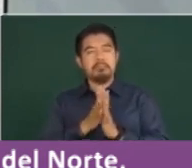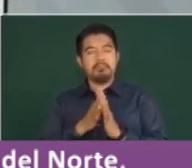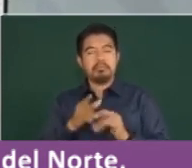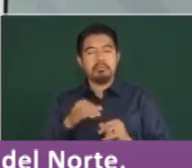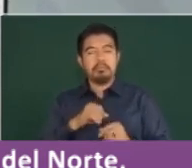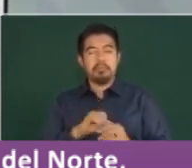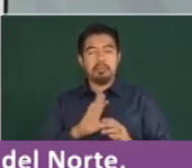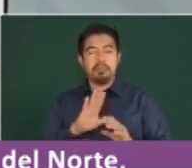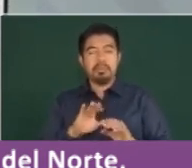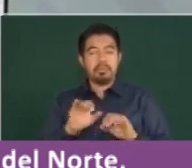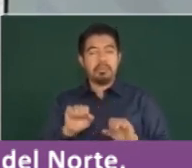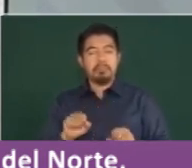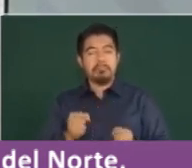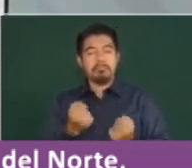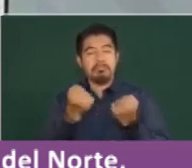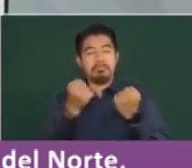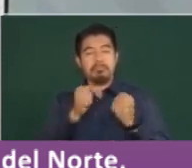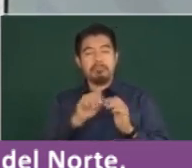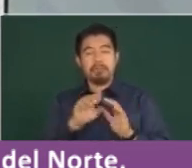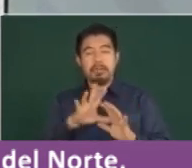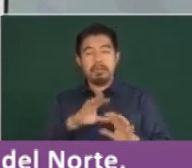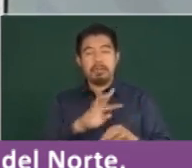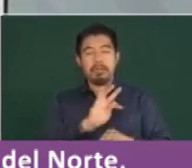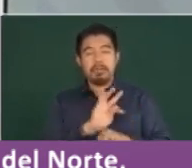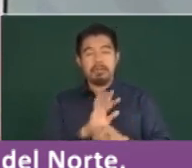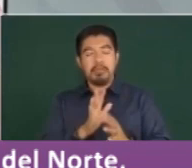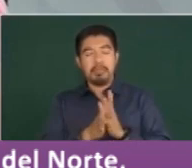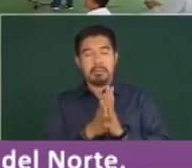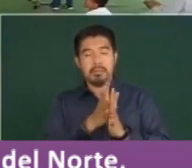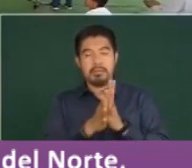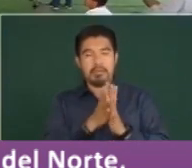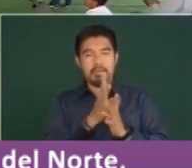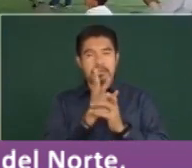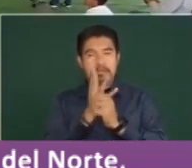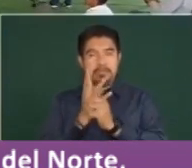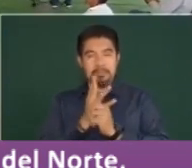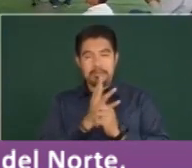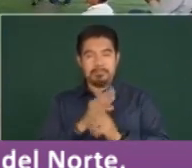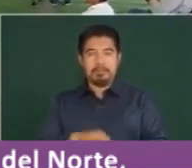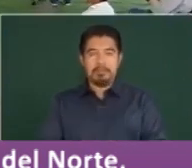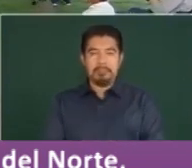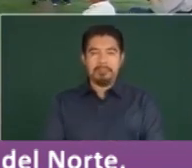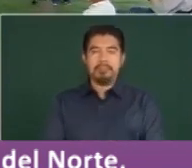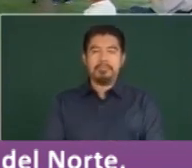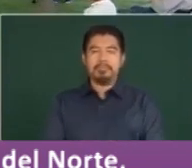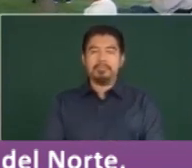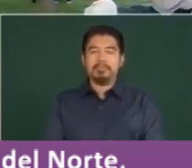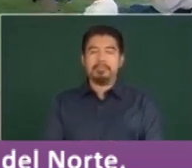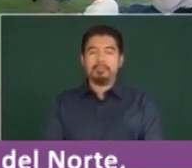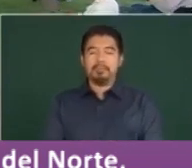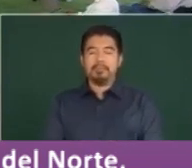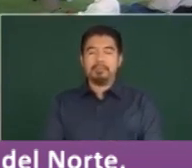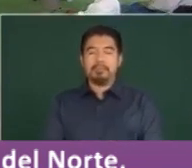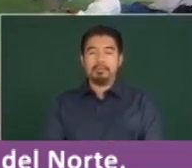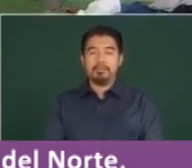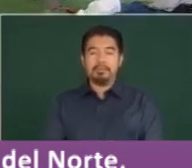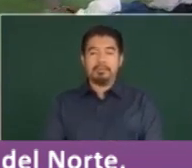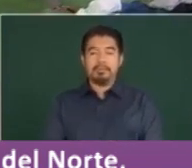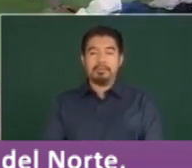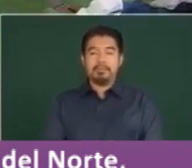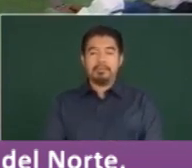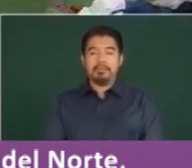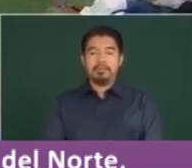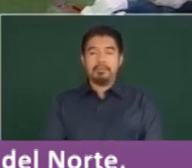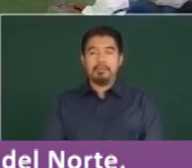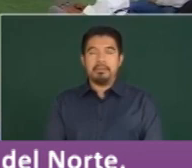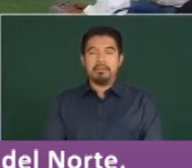el mercado mundial, lo que traerá un desequilibrio comercial y el riesgo de que se desate una guerra para mantener hegemonías, subrayó el presidente Andrés Manuel López Obrador.